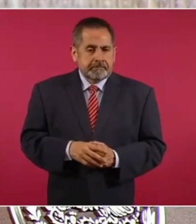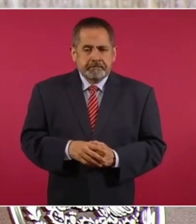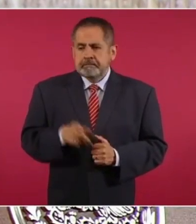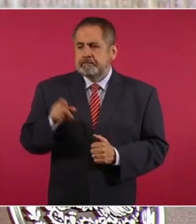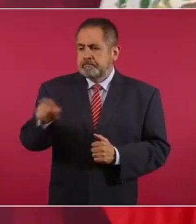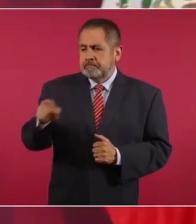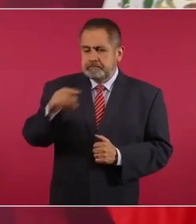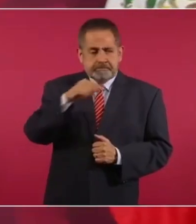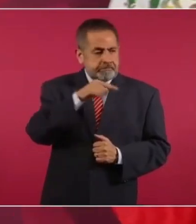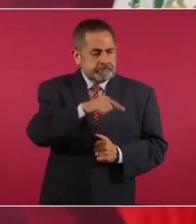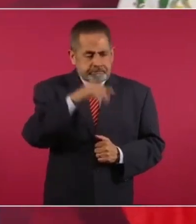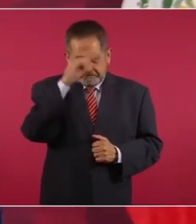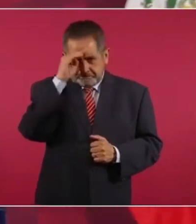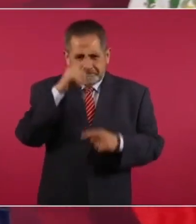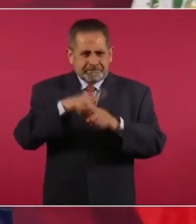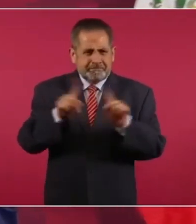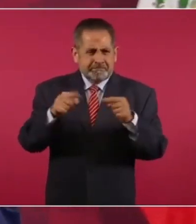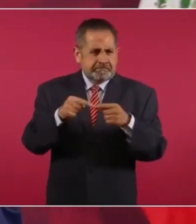diferencias,